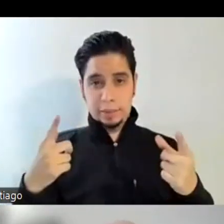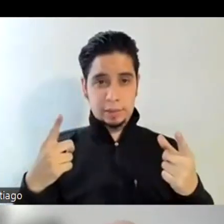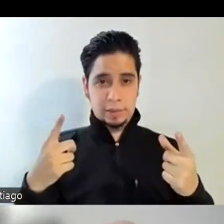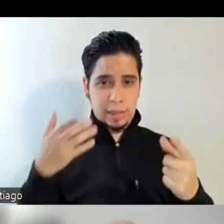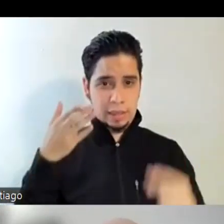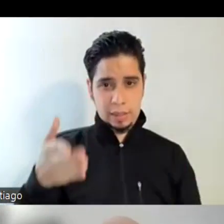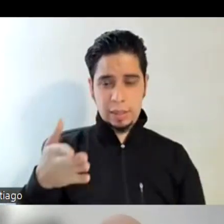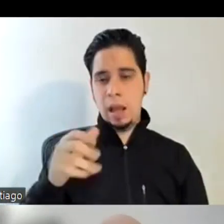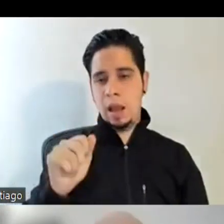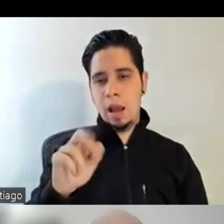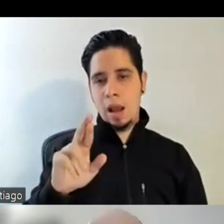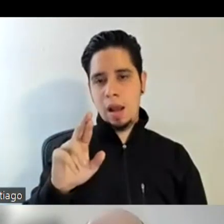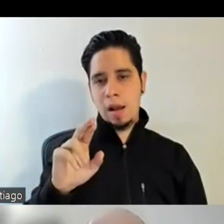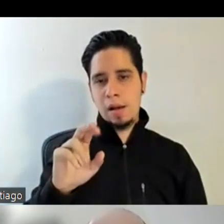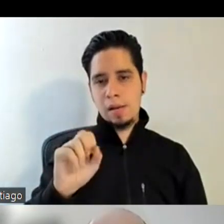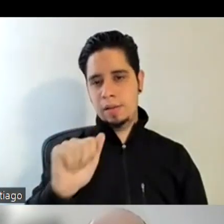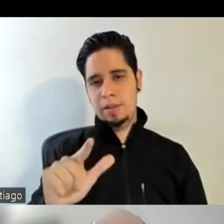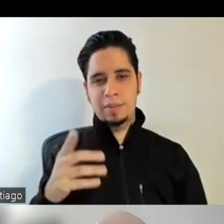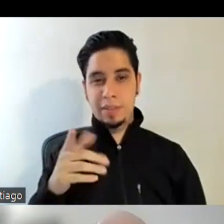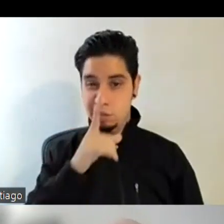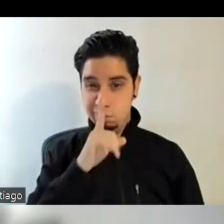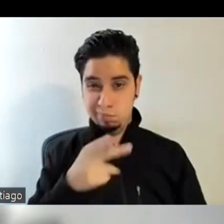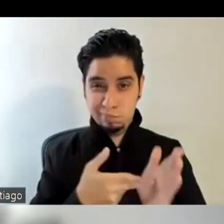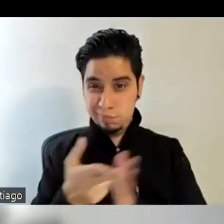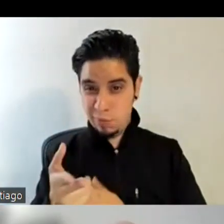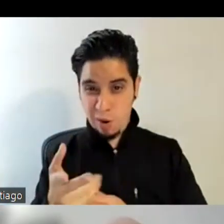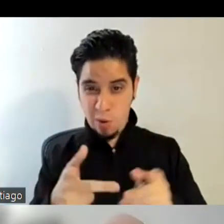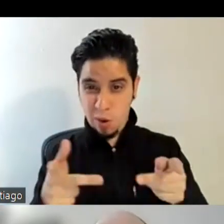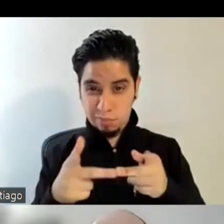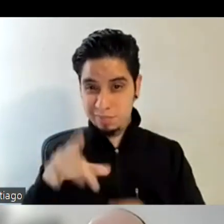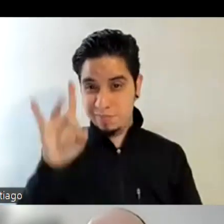Marina? Porque fue el espacio que conseguí. Bueno, no,